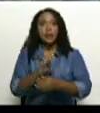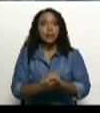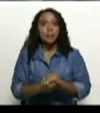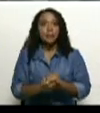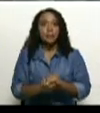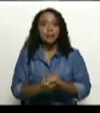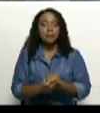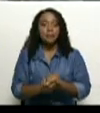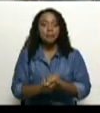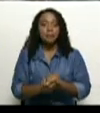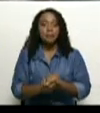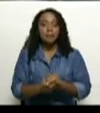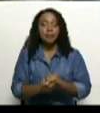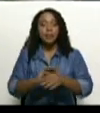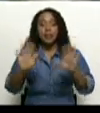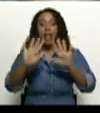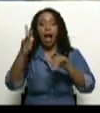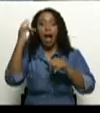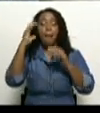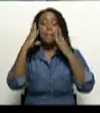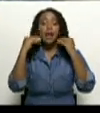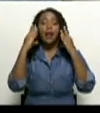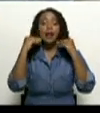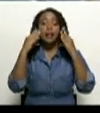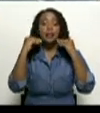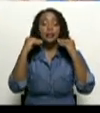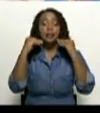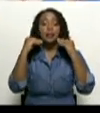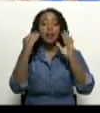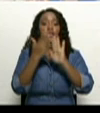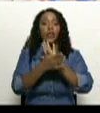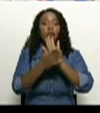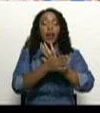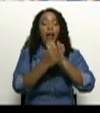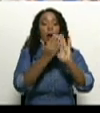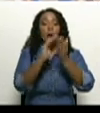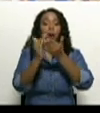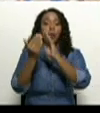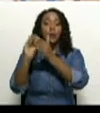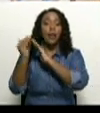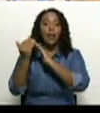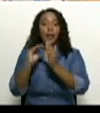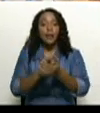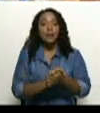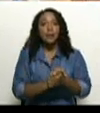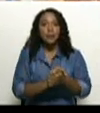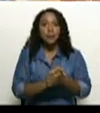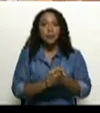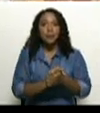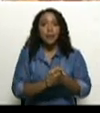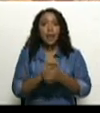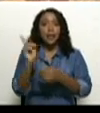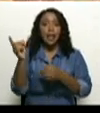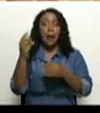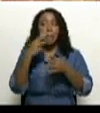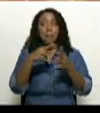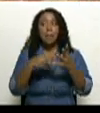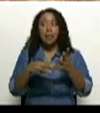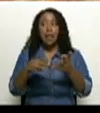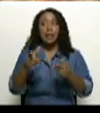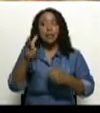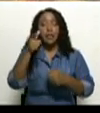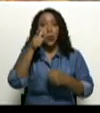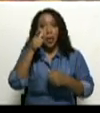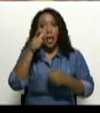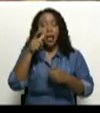ya ha pasado por la experiencia de los gabinetes comunales de gobierno en materia de servicio, en materia social, en materia de seguridad,